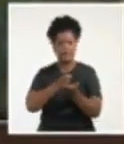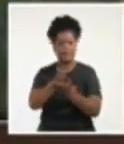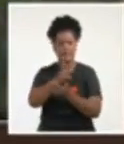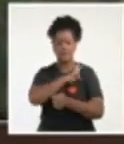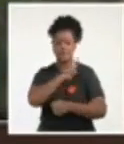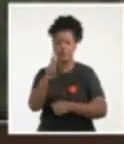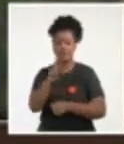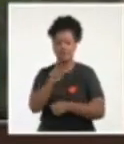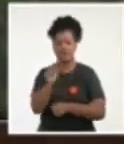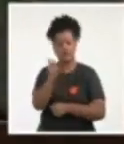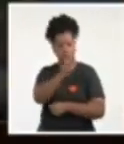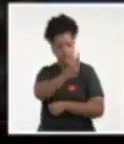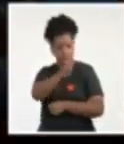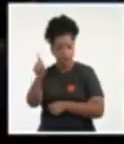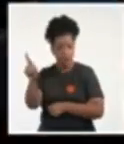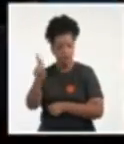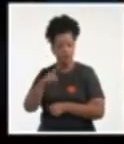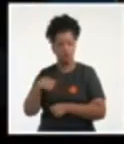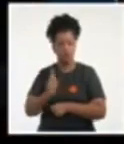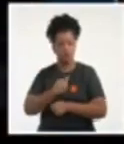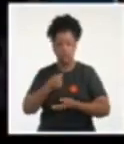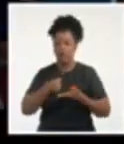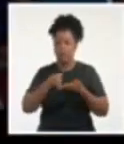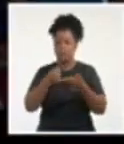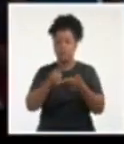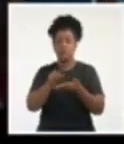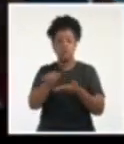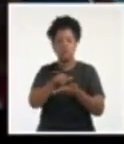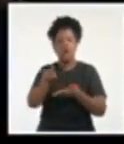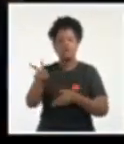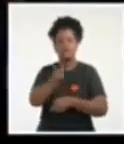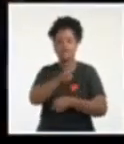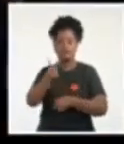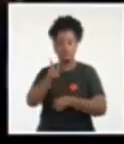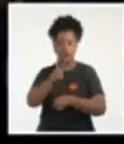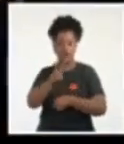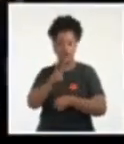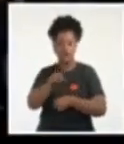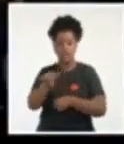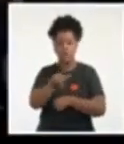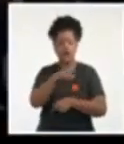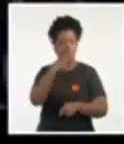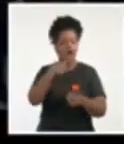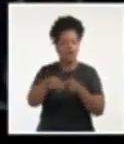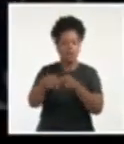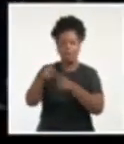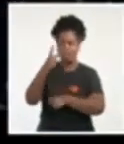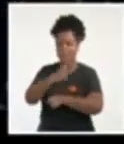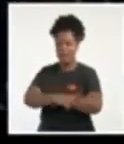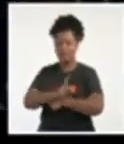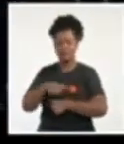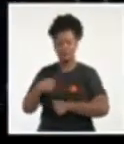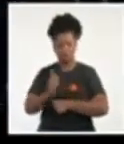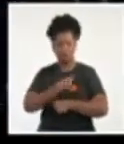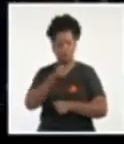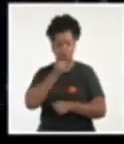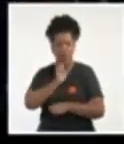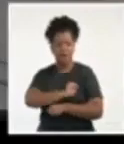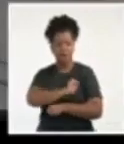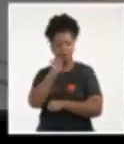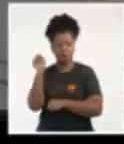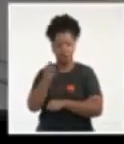Venezuela, como la han tenido en otros pueblos que han tratado de agredir. Y nosotros estamos conscientes de cómo nosotros podemos vencer